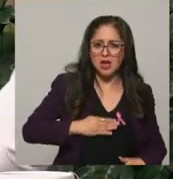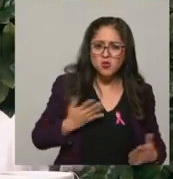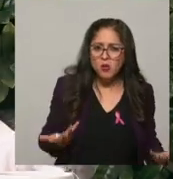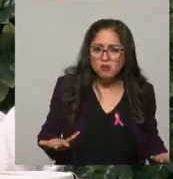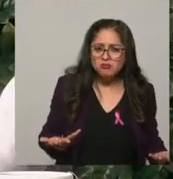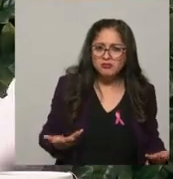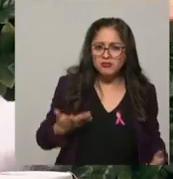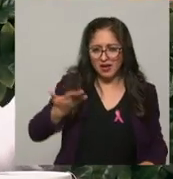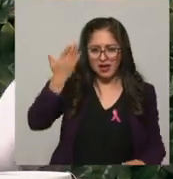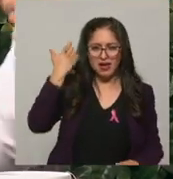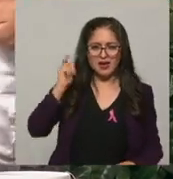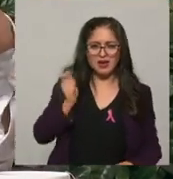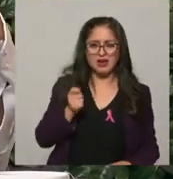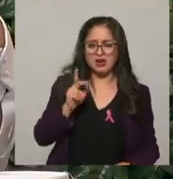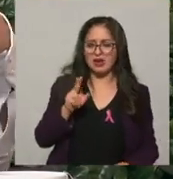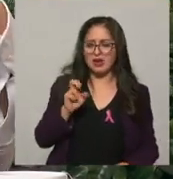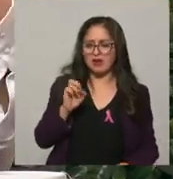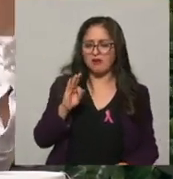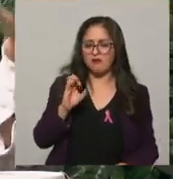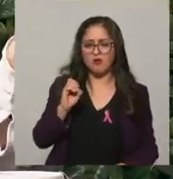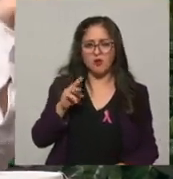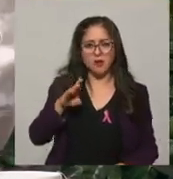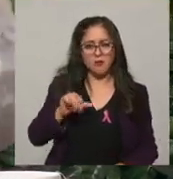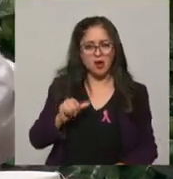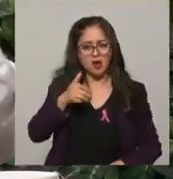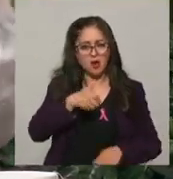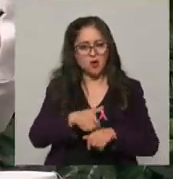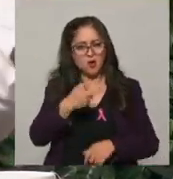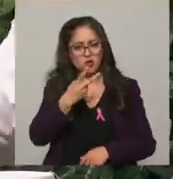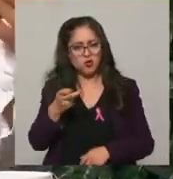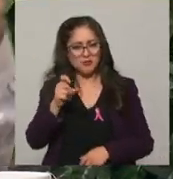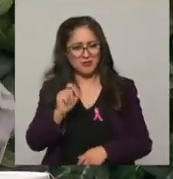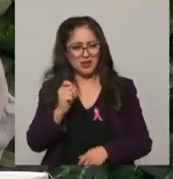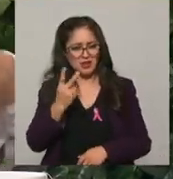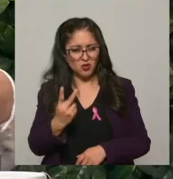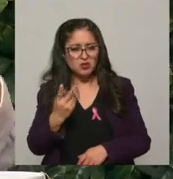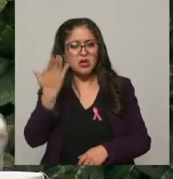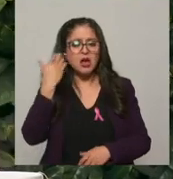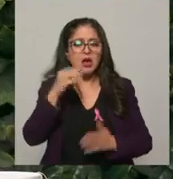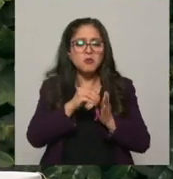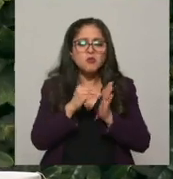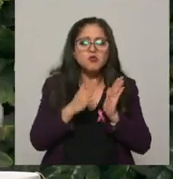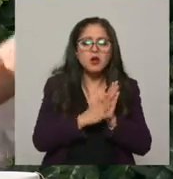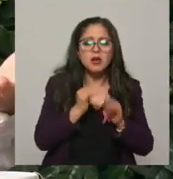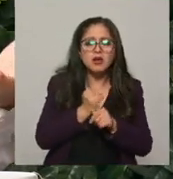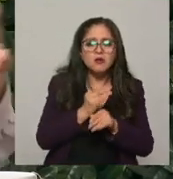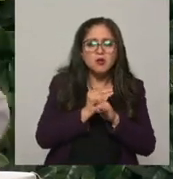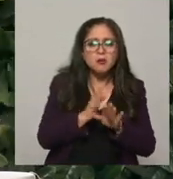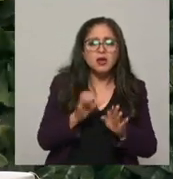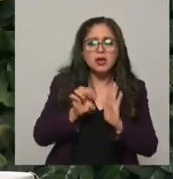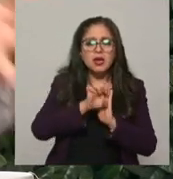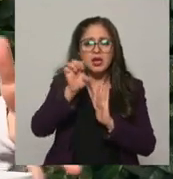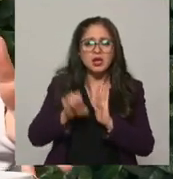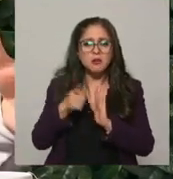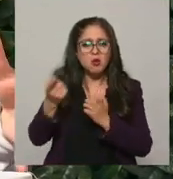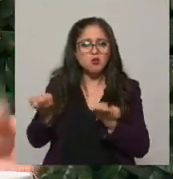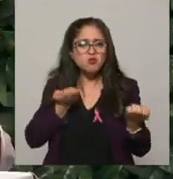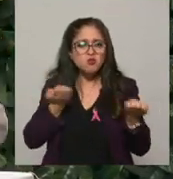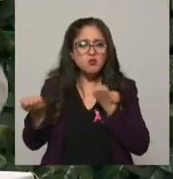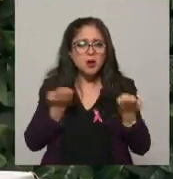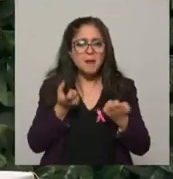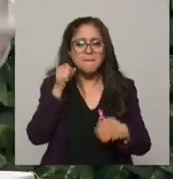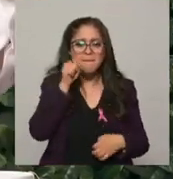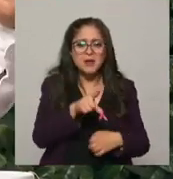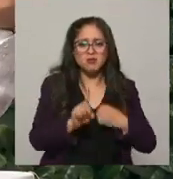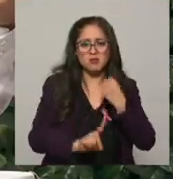pasa? Tuvimos un caso en Reforma 222, ¿no? ¿Qué pasa? Hace poco salió una nota de una chica que en un gimnasio tuvo exactamente el